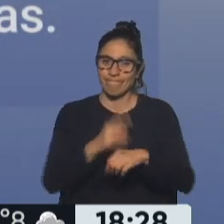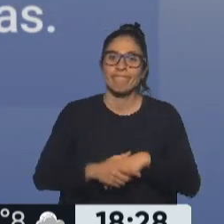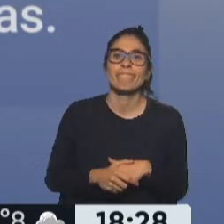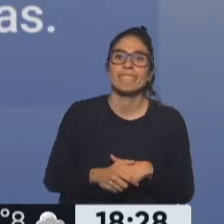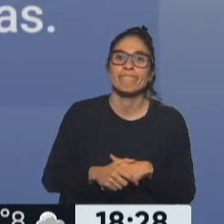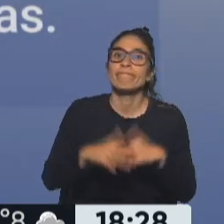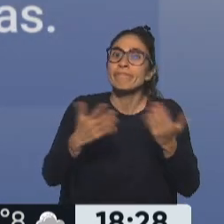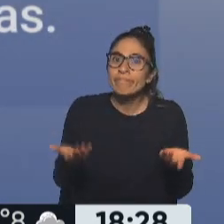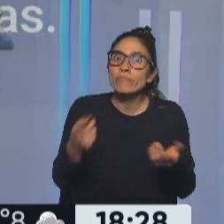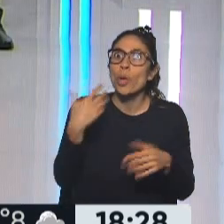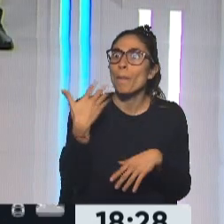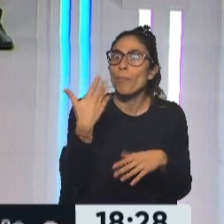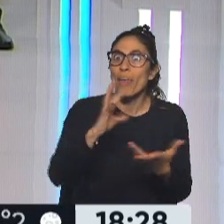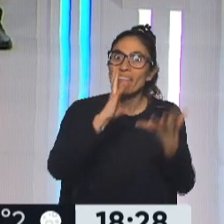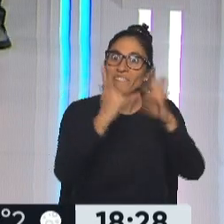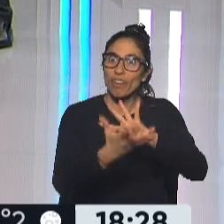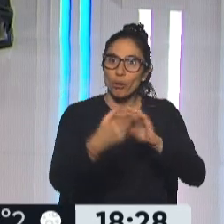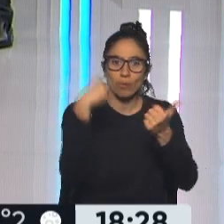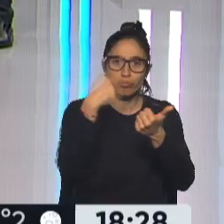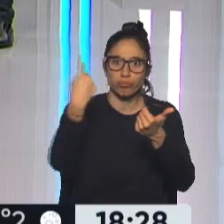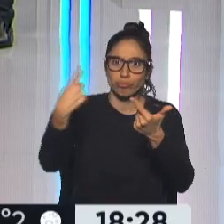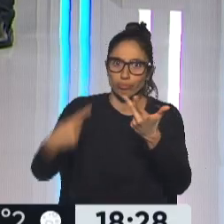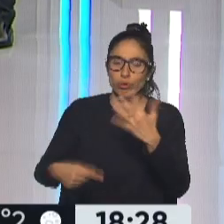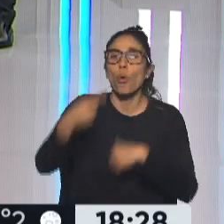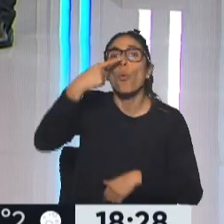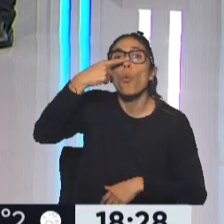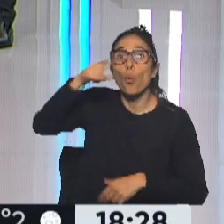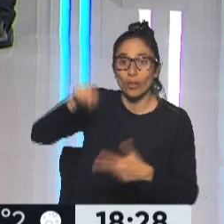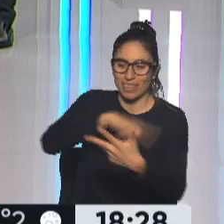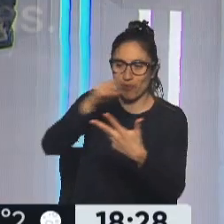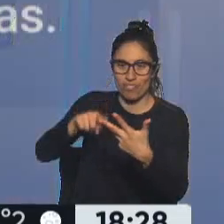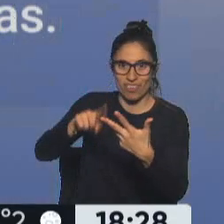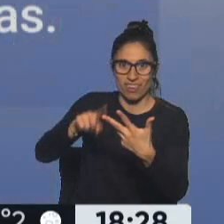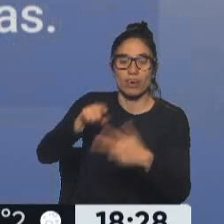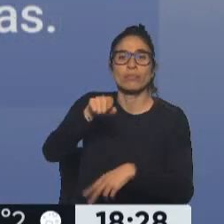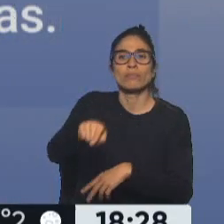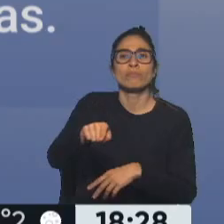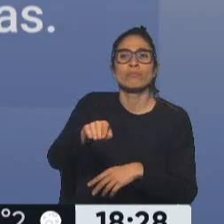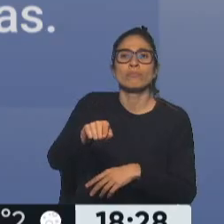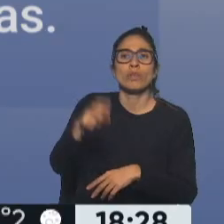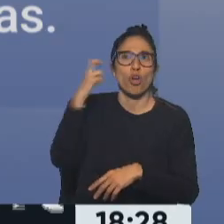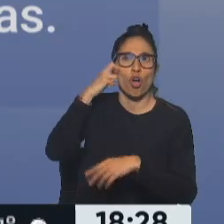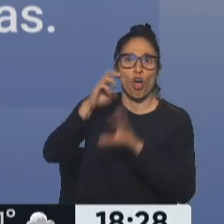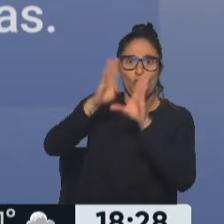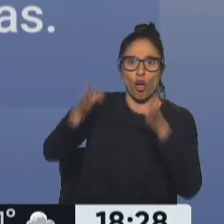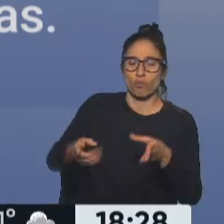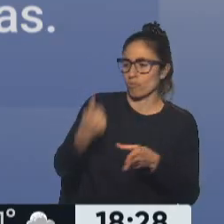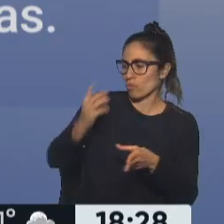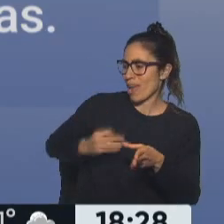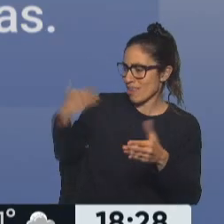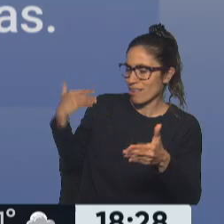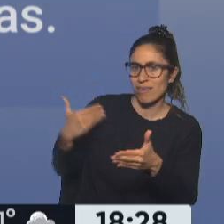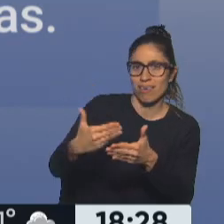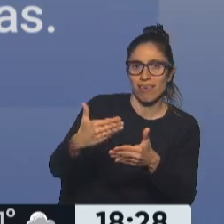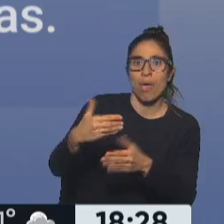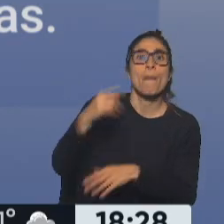los escenarios posibles. El último escenario, tras un año de este Parlamento, Emmanuel Macron